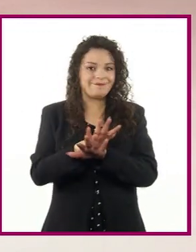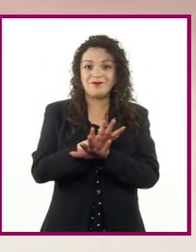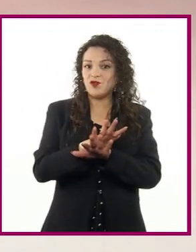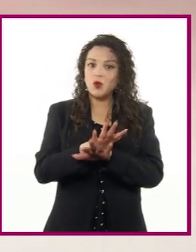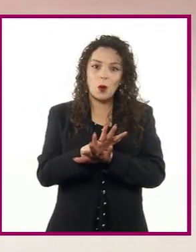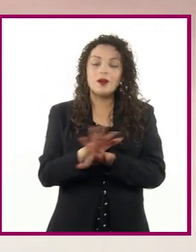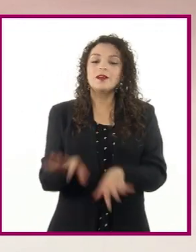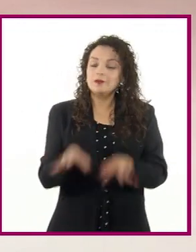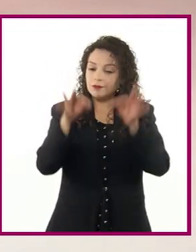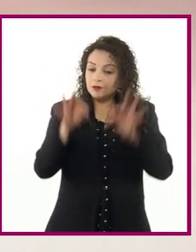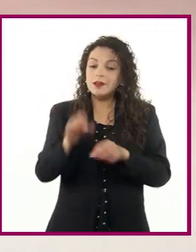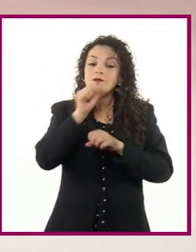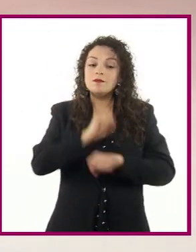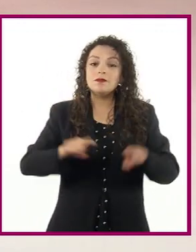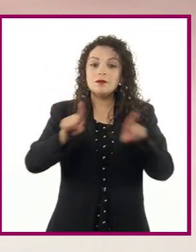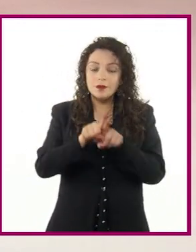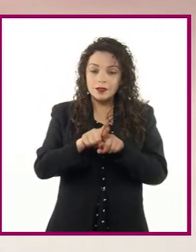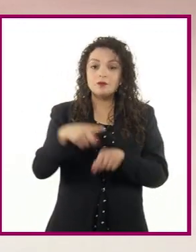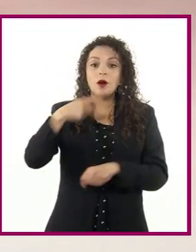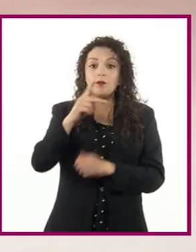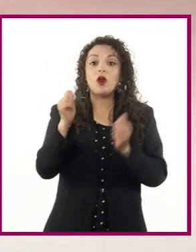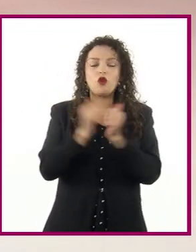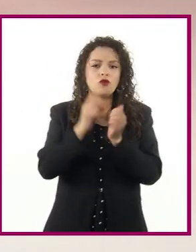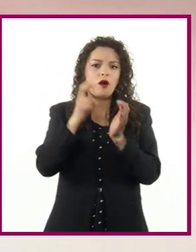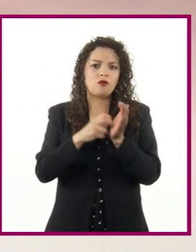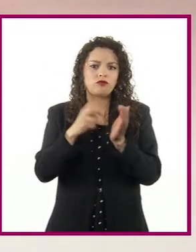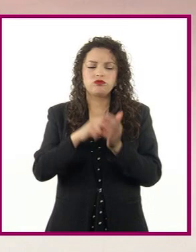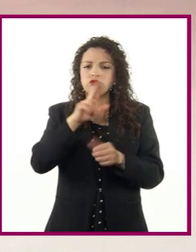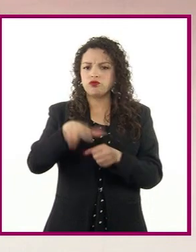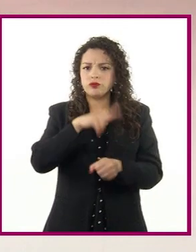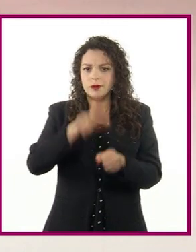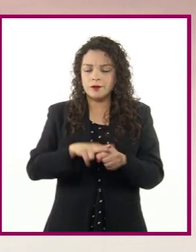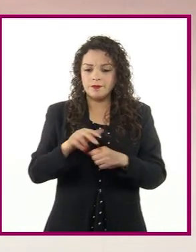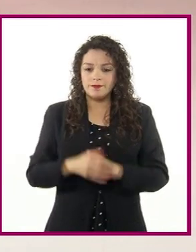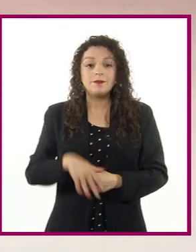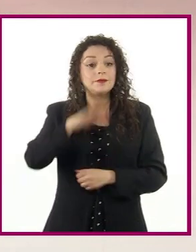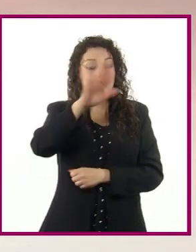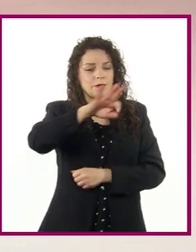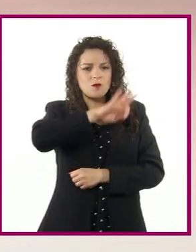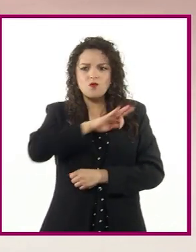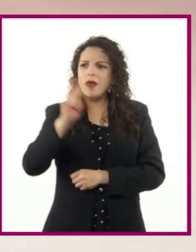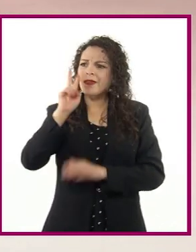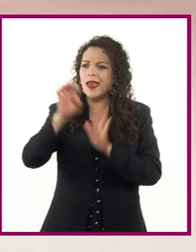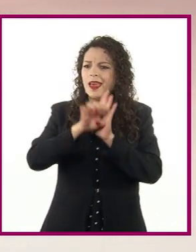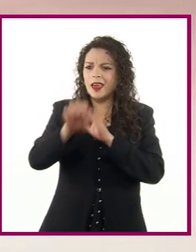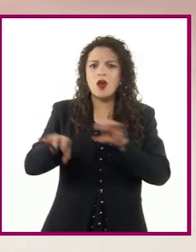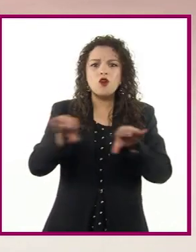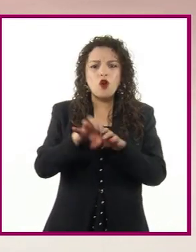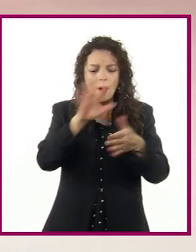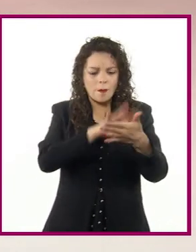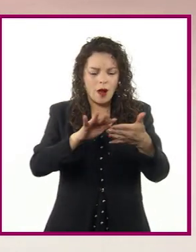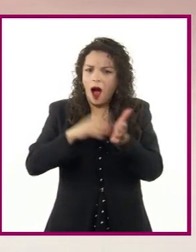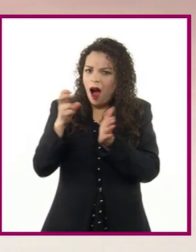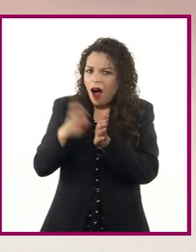manera adecuada y eficiente. Maestra, ¿podríamos ver un ejemplo de la corrección de un texto?